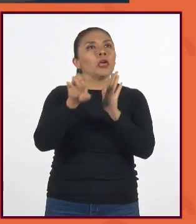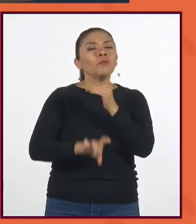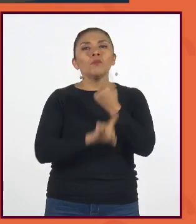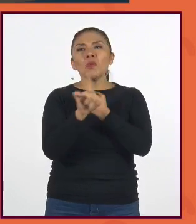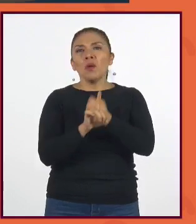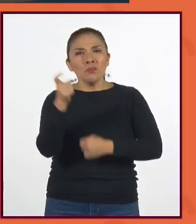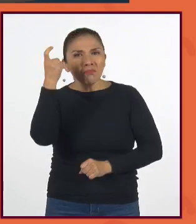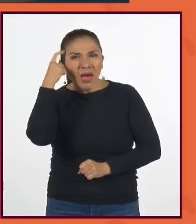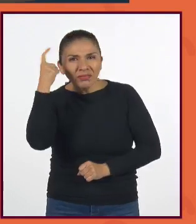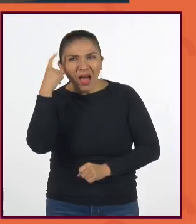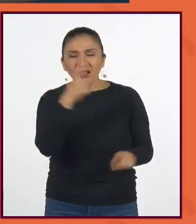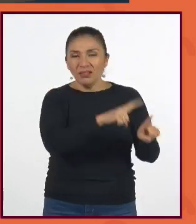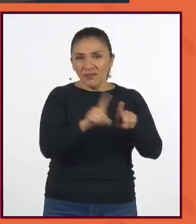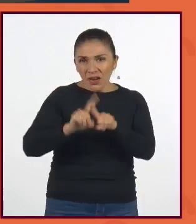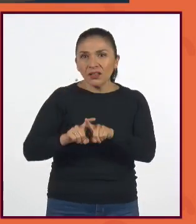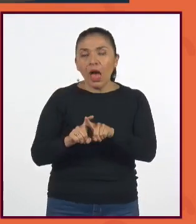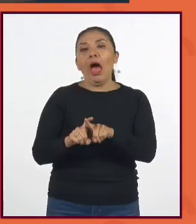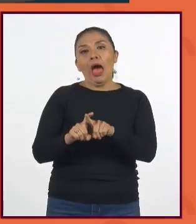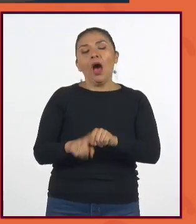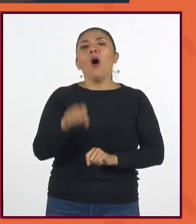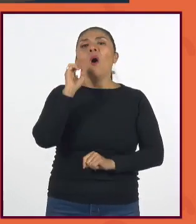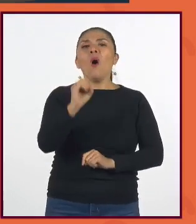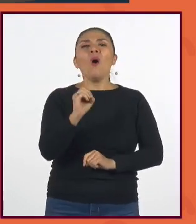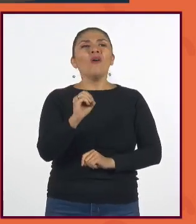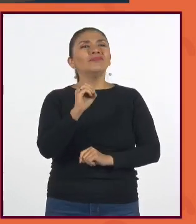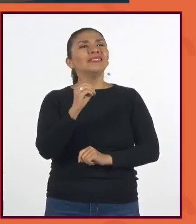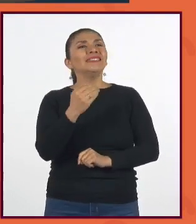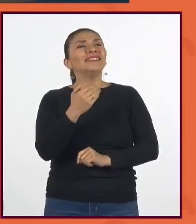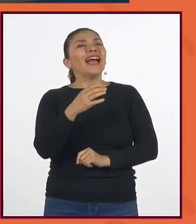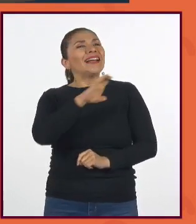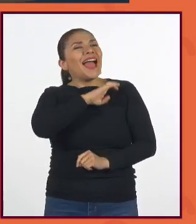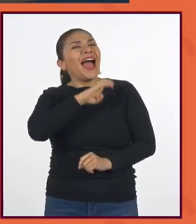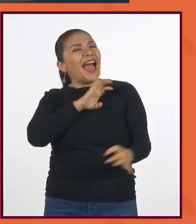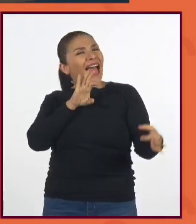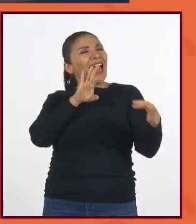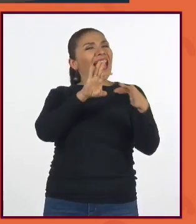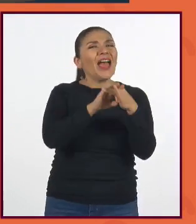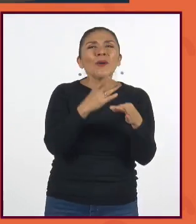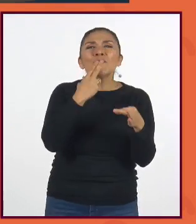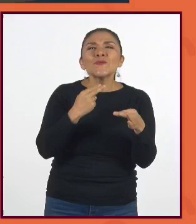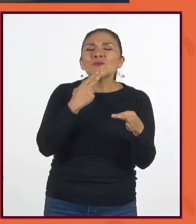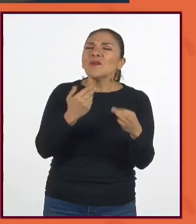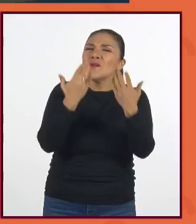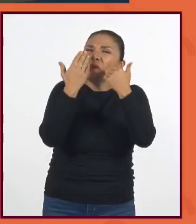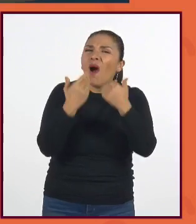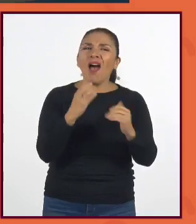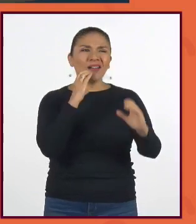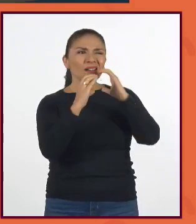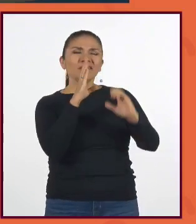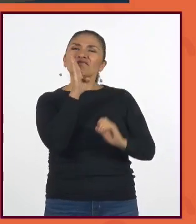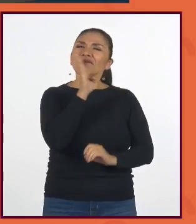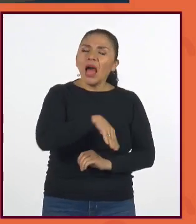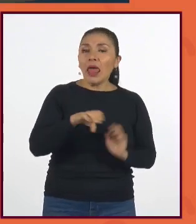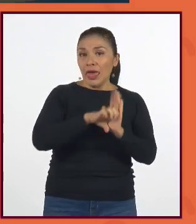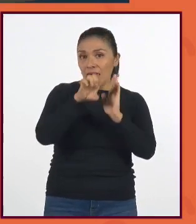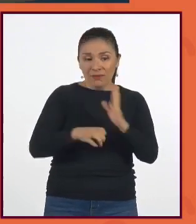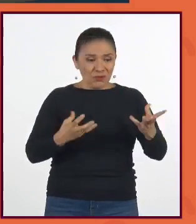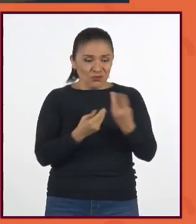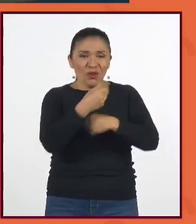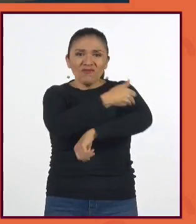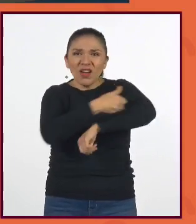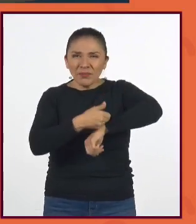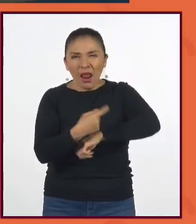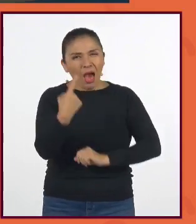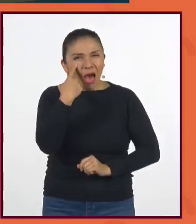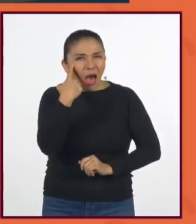mentales, las malas relaciones afectivas y la comunicación deficiente, por ejemplo, entre los miembros de la familia,